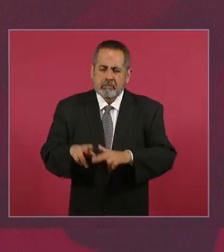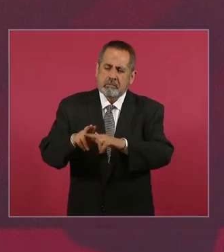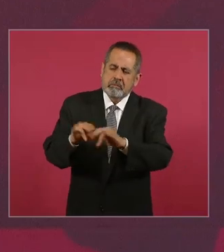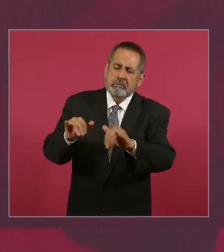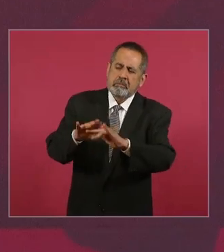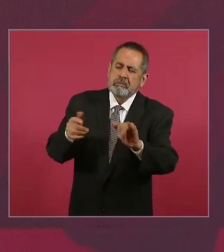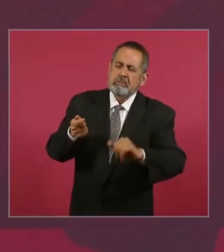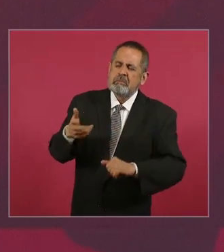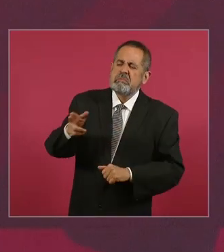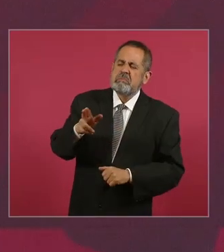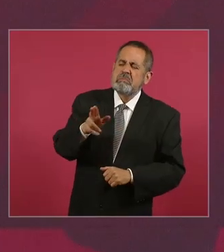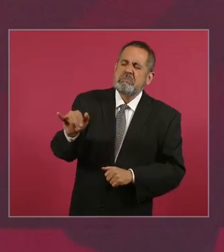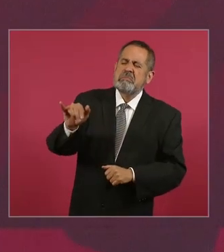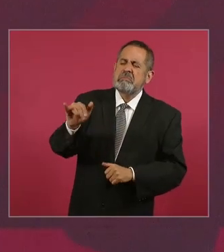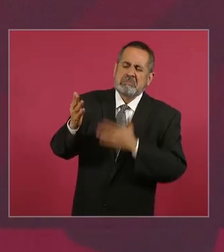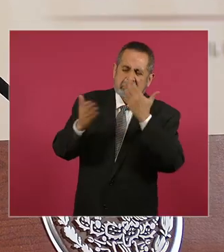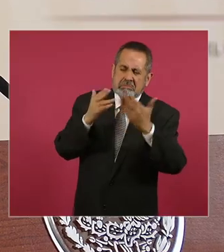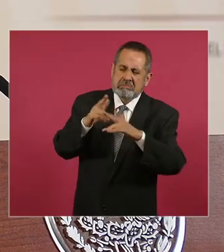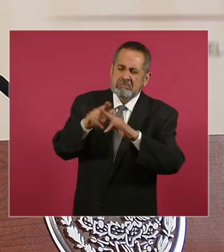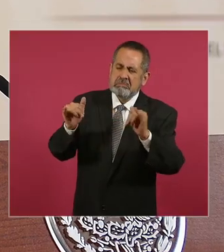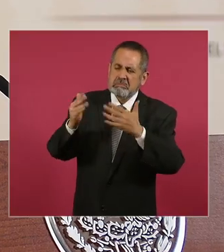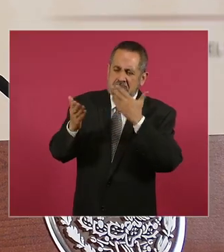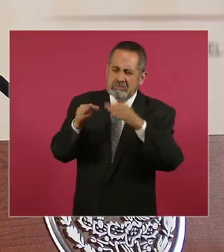Ninis. Sí.